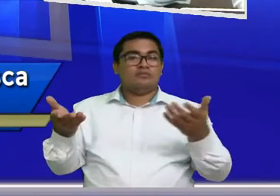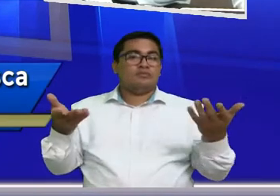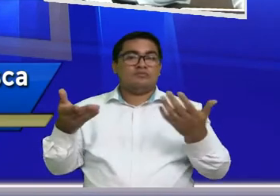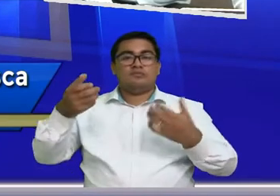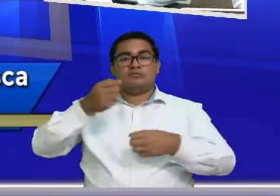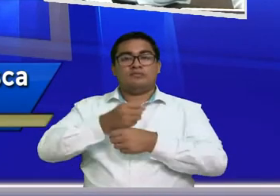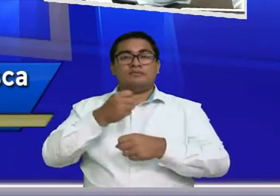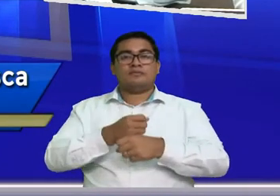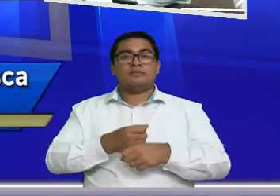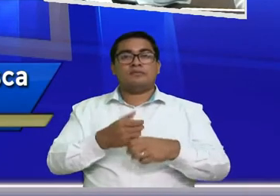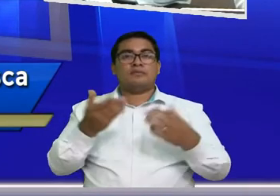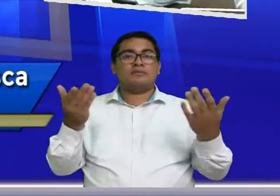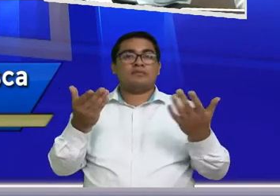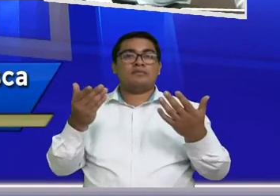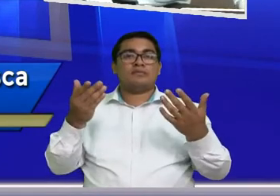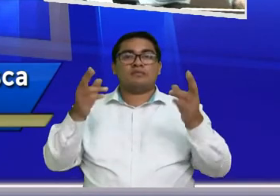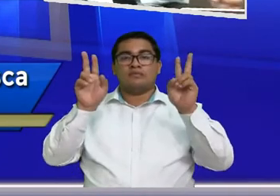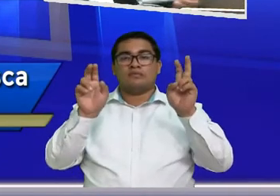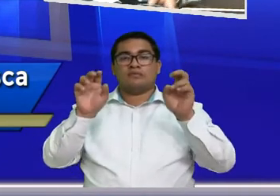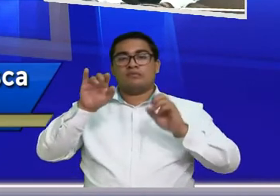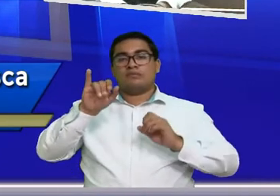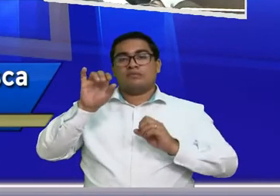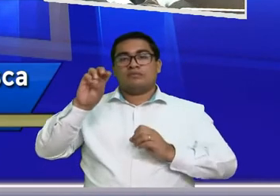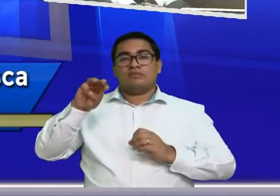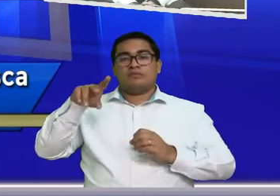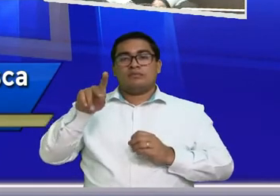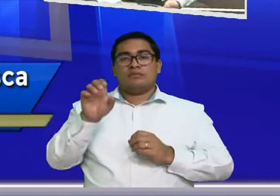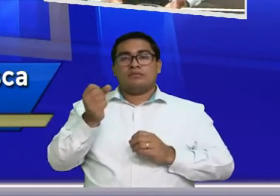que ha significado en torno al trabajo de Limpesca? A ver,